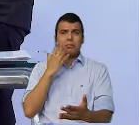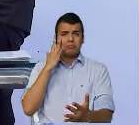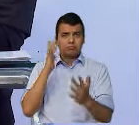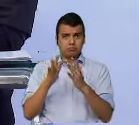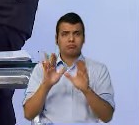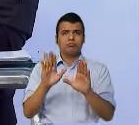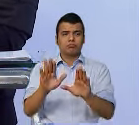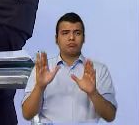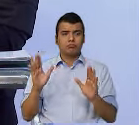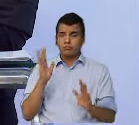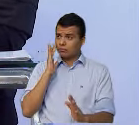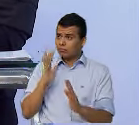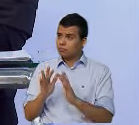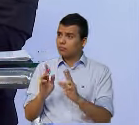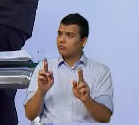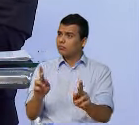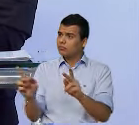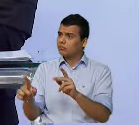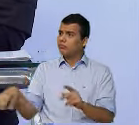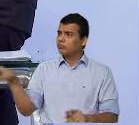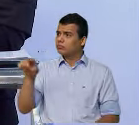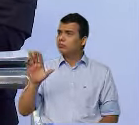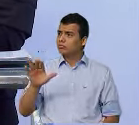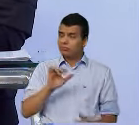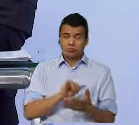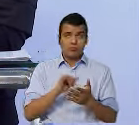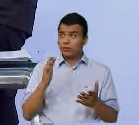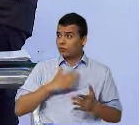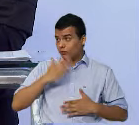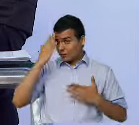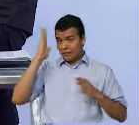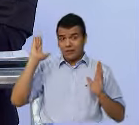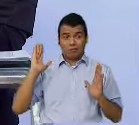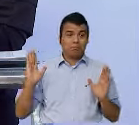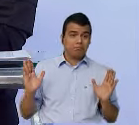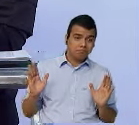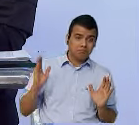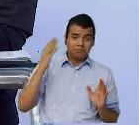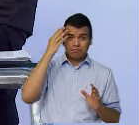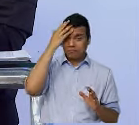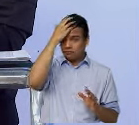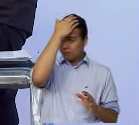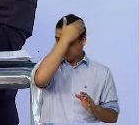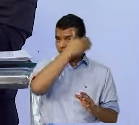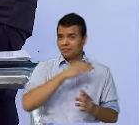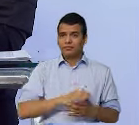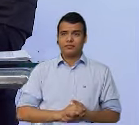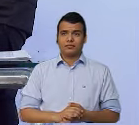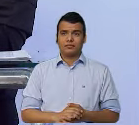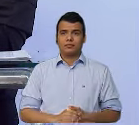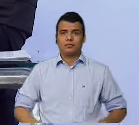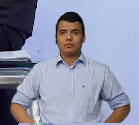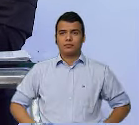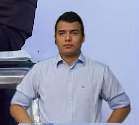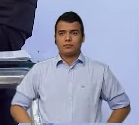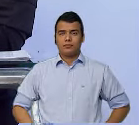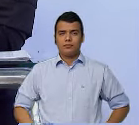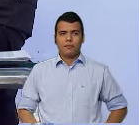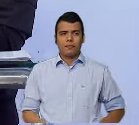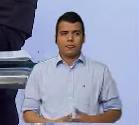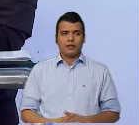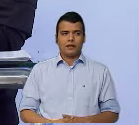Ah, sí, el kiwi es sí. Bueno, es recomendado para las personas. Sí. Vea, pues. Para las personas que son diabéticas, no es